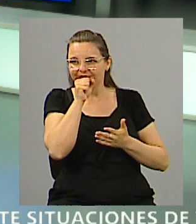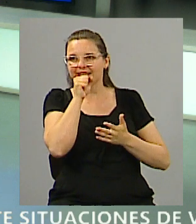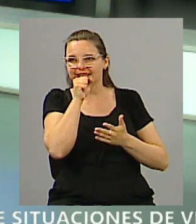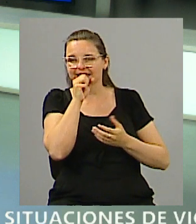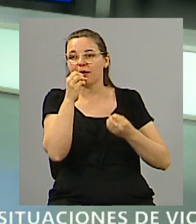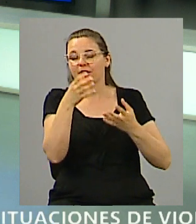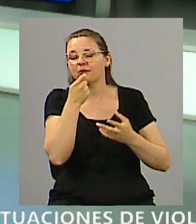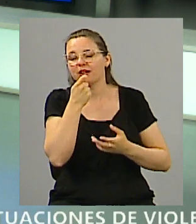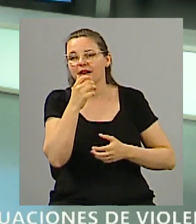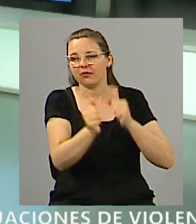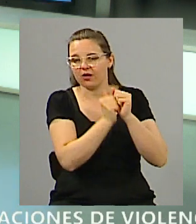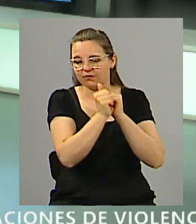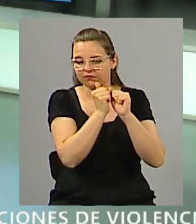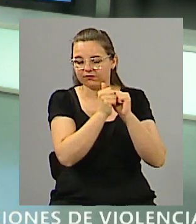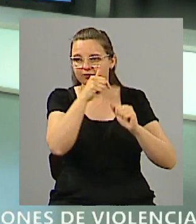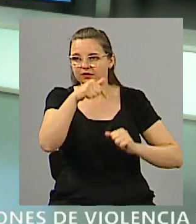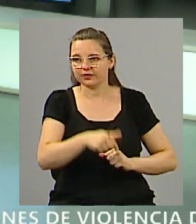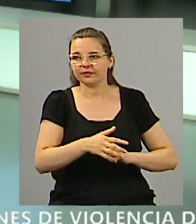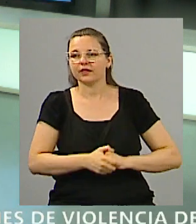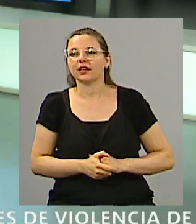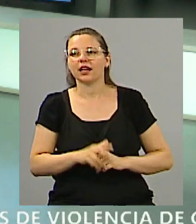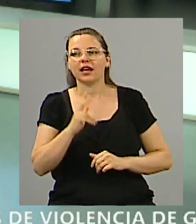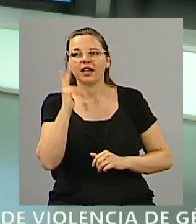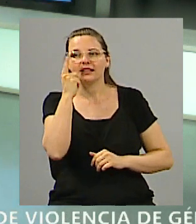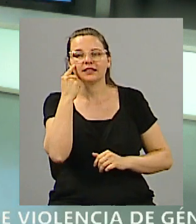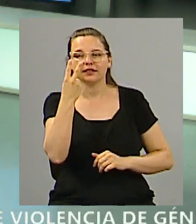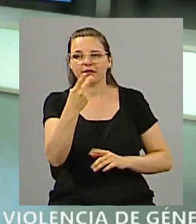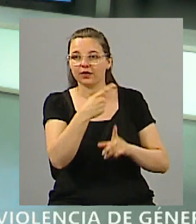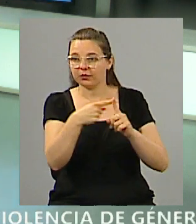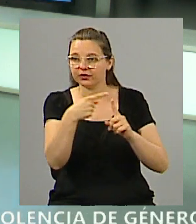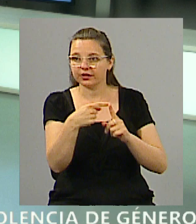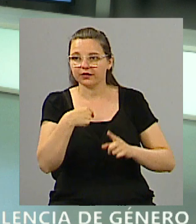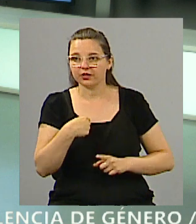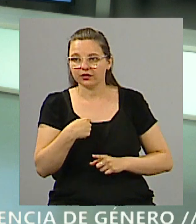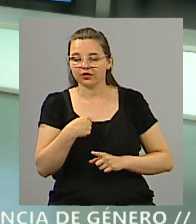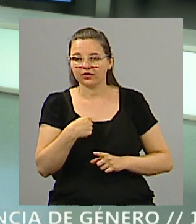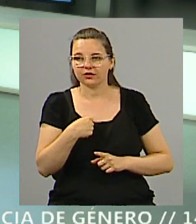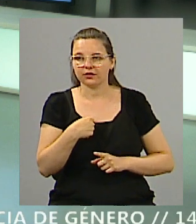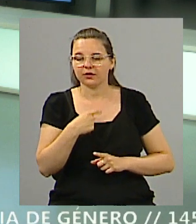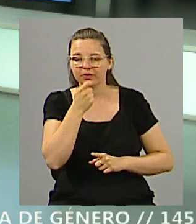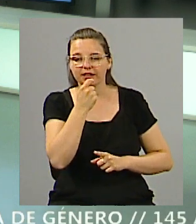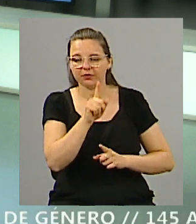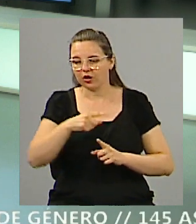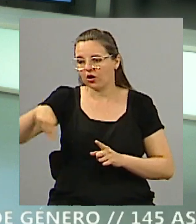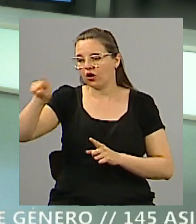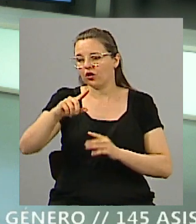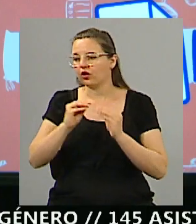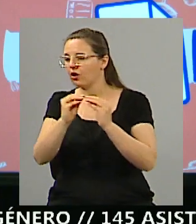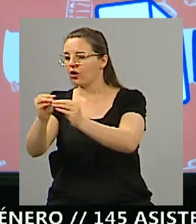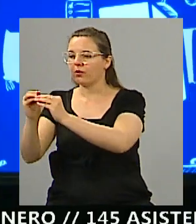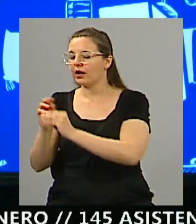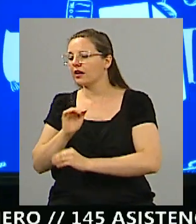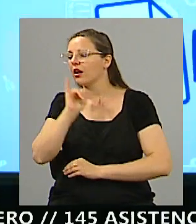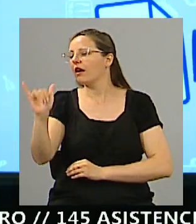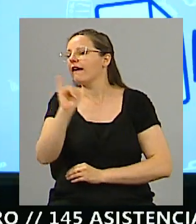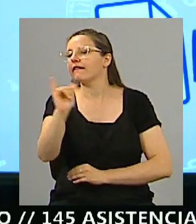un personal que tiene diagnóstico HIV positivo, no tengo por qué decírselo a otros compañeros de equipo o a nadie.